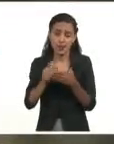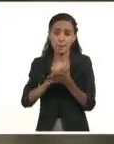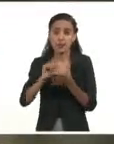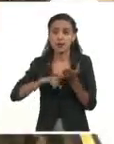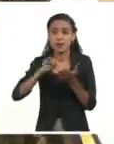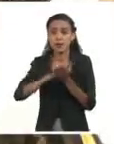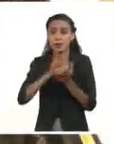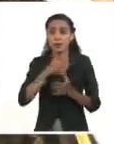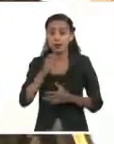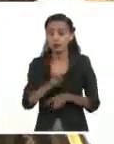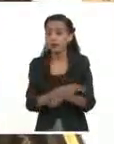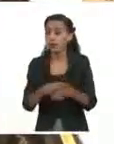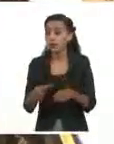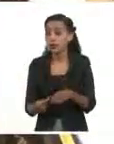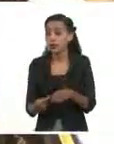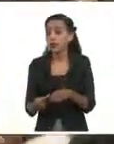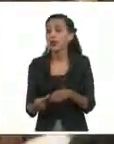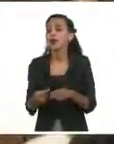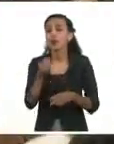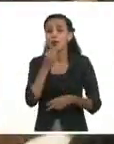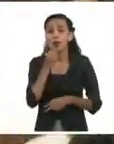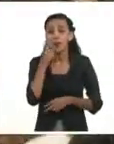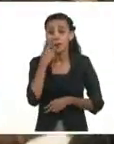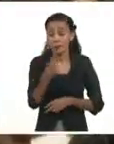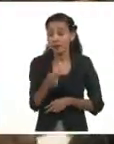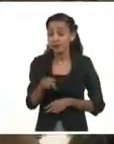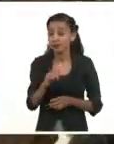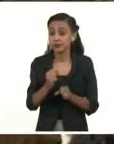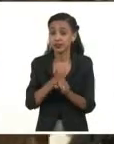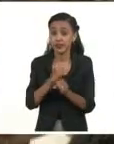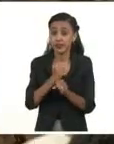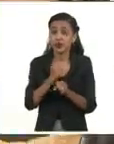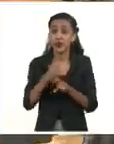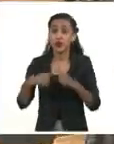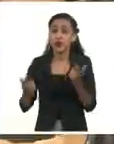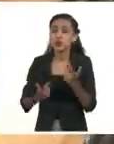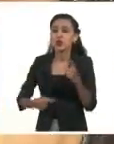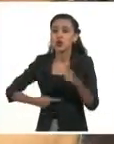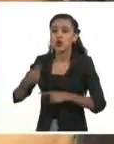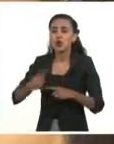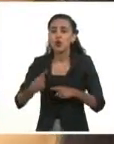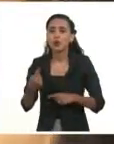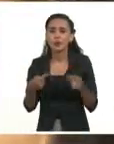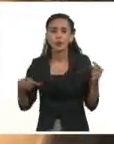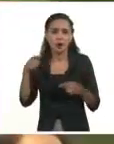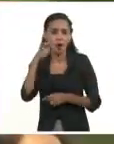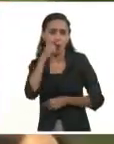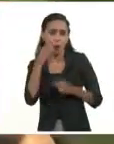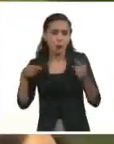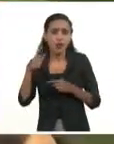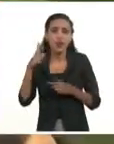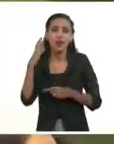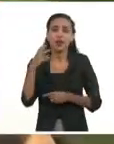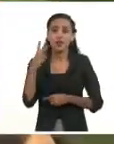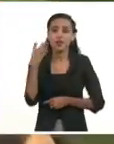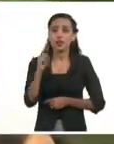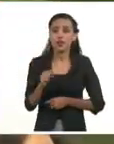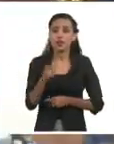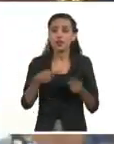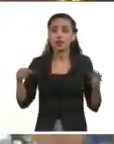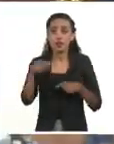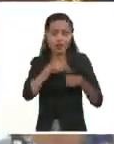que pueden ser llevadas a los dramatizados en la batalla por visualizar a las luchas contra el machismo y la violencia y llegar al corazón de